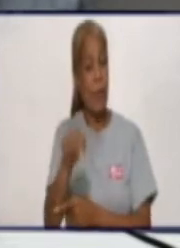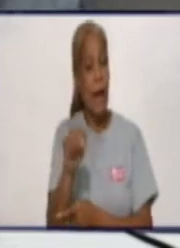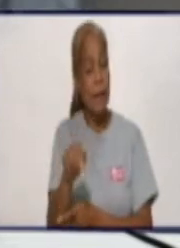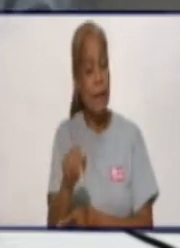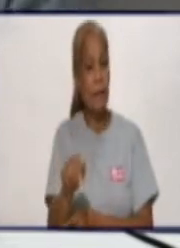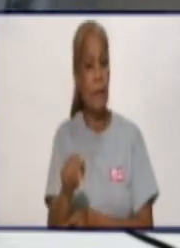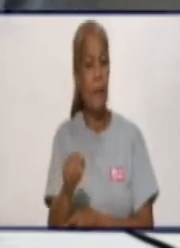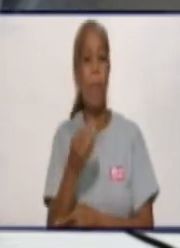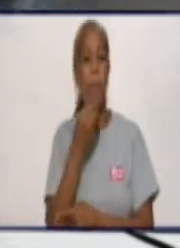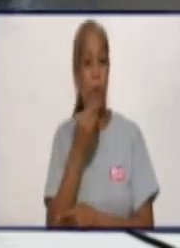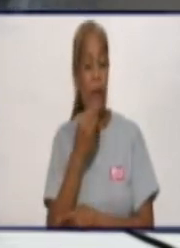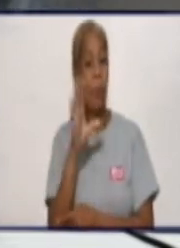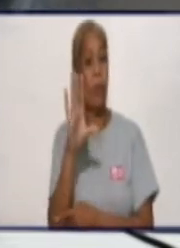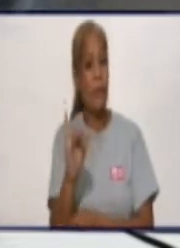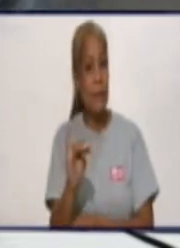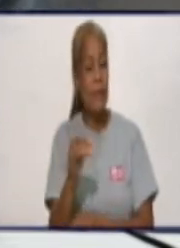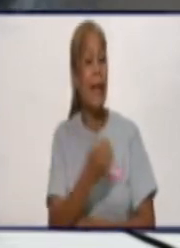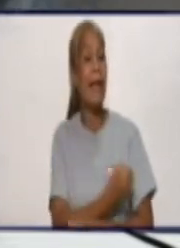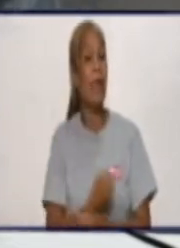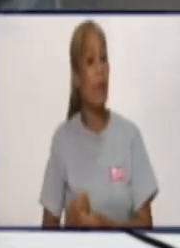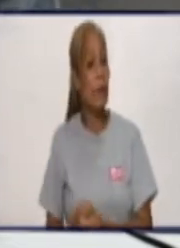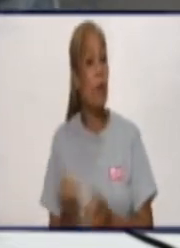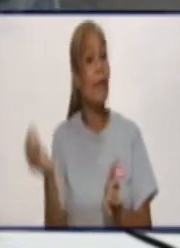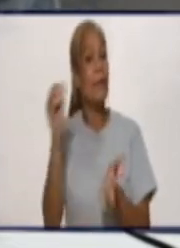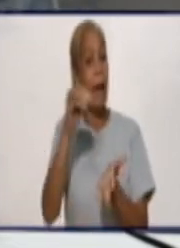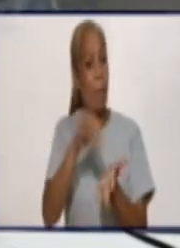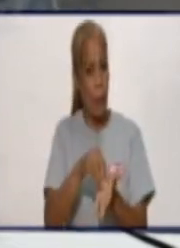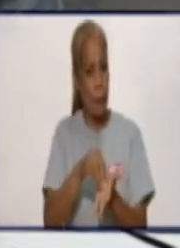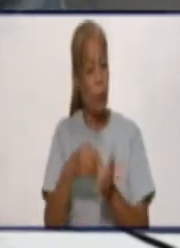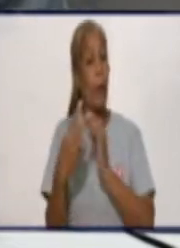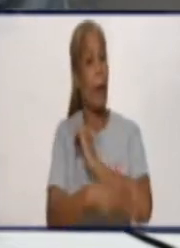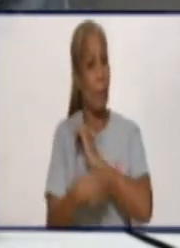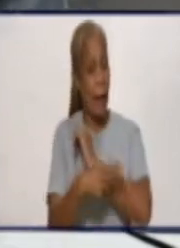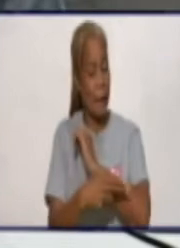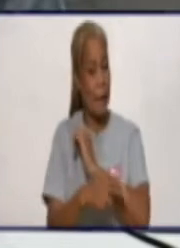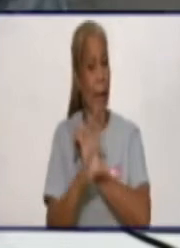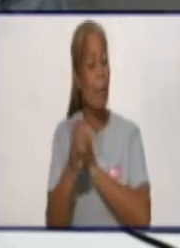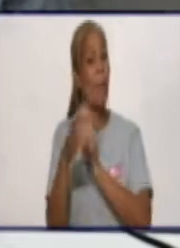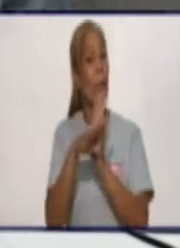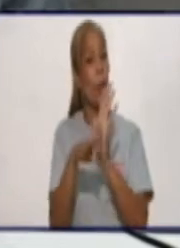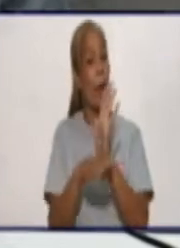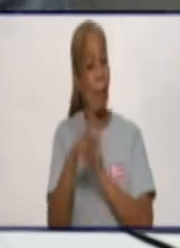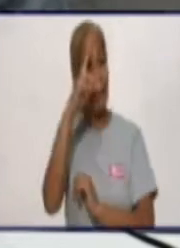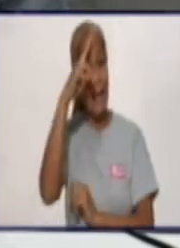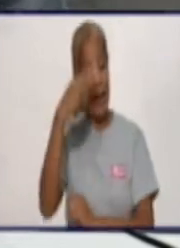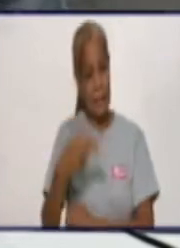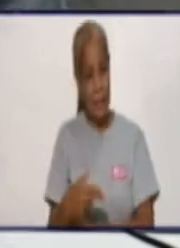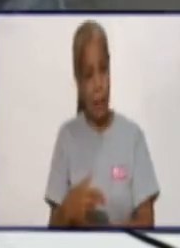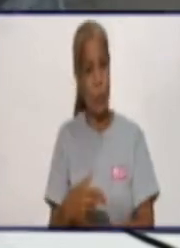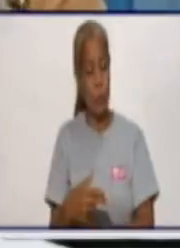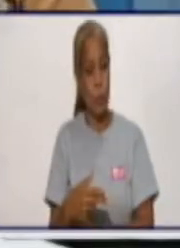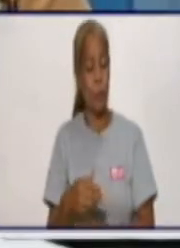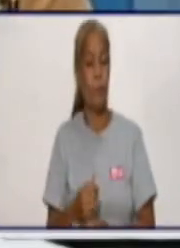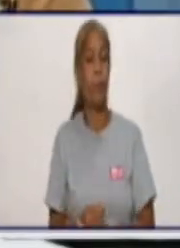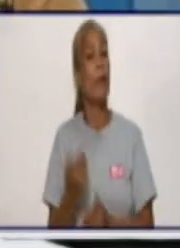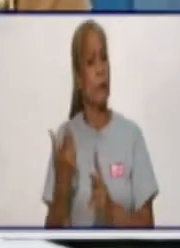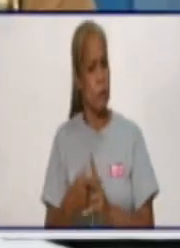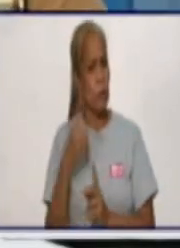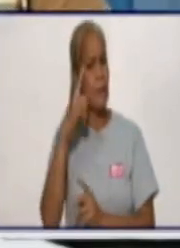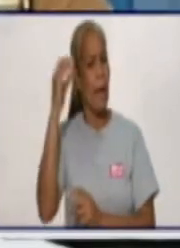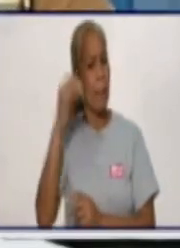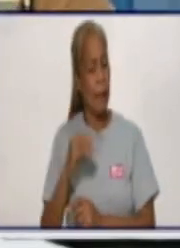ha puesto en esta etapa de trabajo en la dirección y en el país por salud pasaba la salud de nuestros pueblos y hubo escépticos personas que no